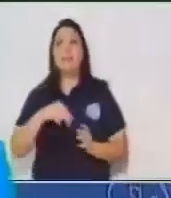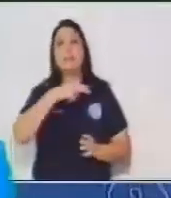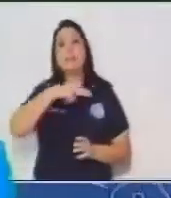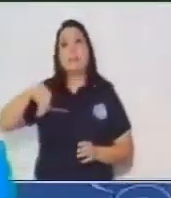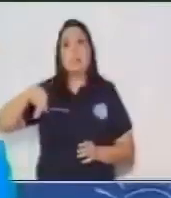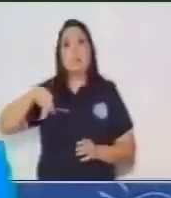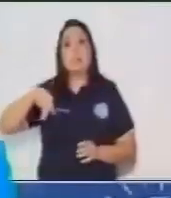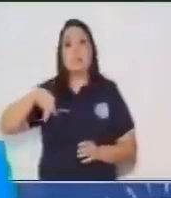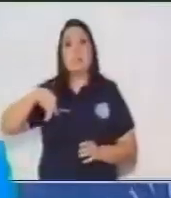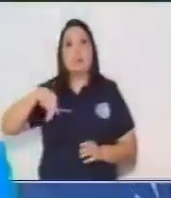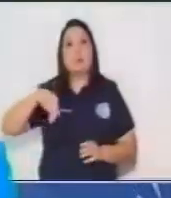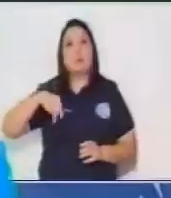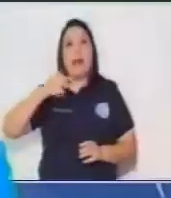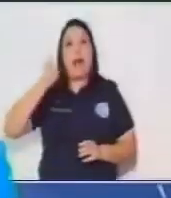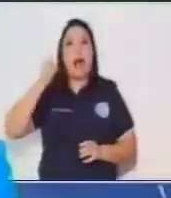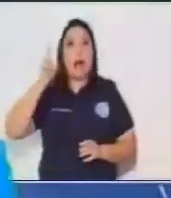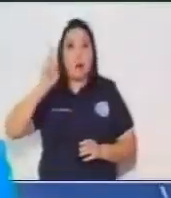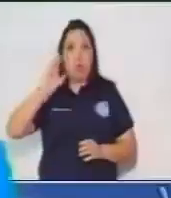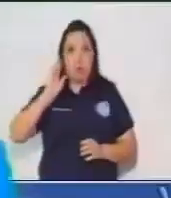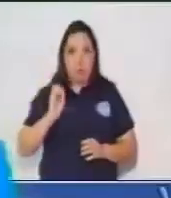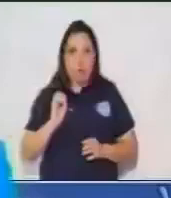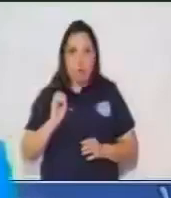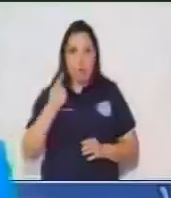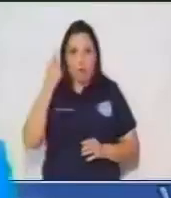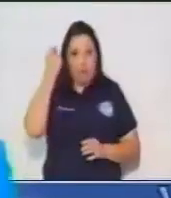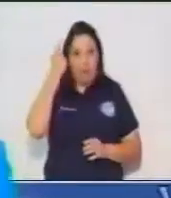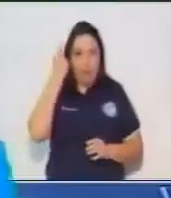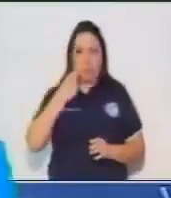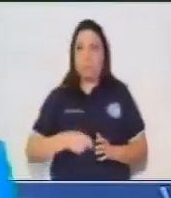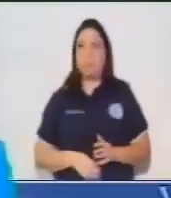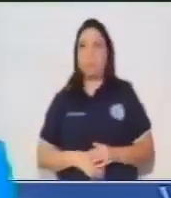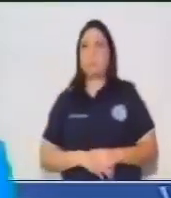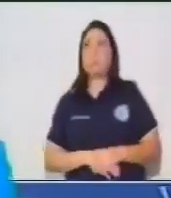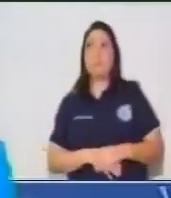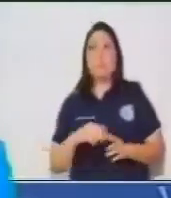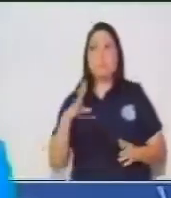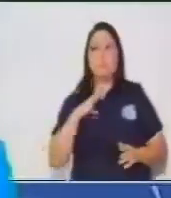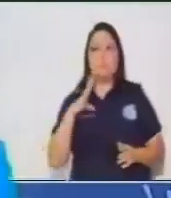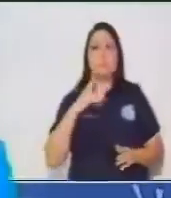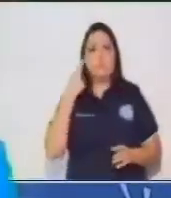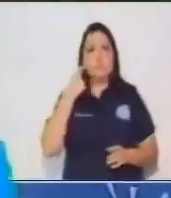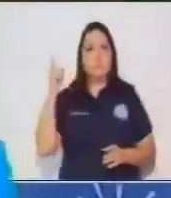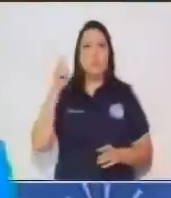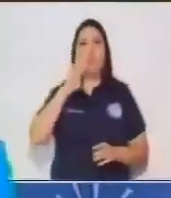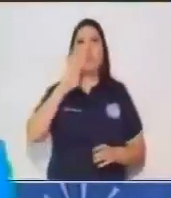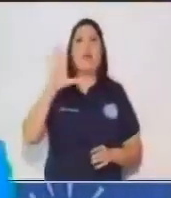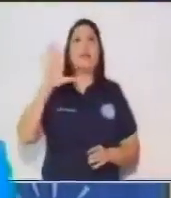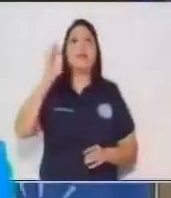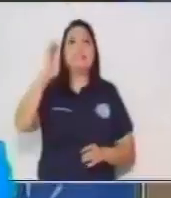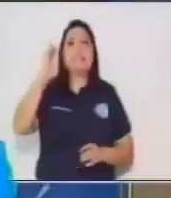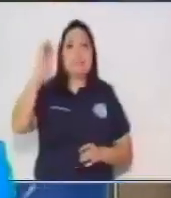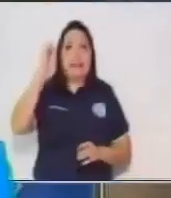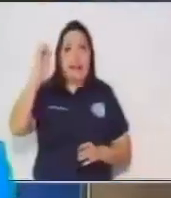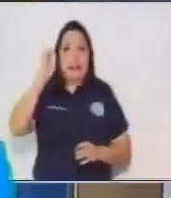llama agudo. Lo vemos acá, tenemos un ángulo de 45 grados